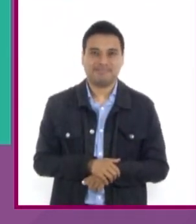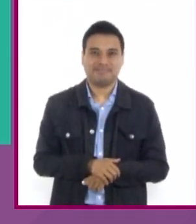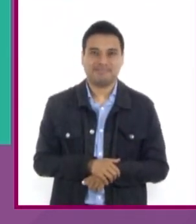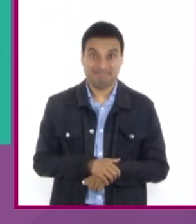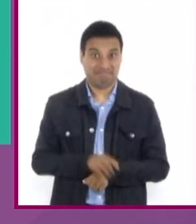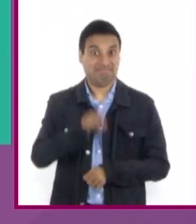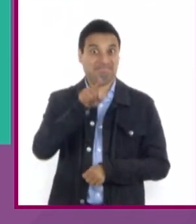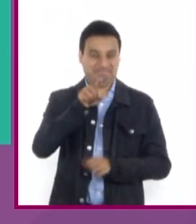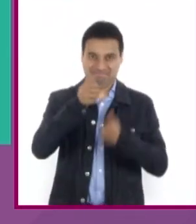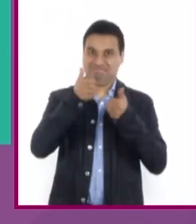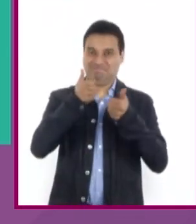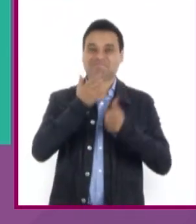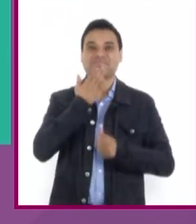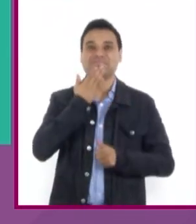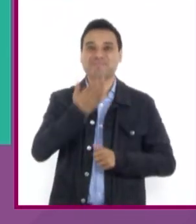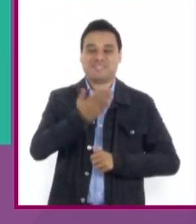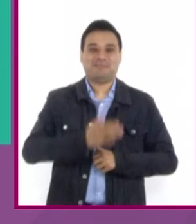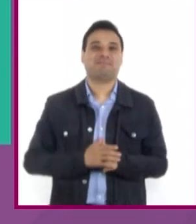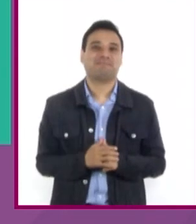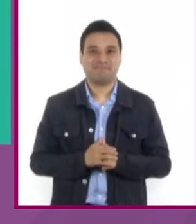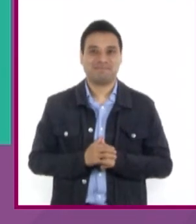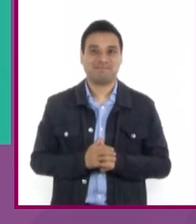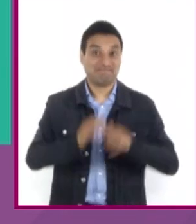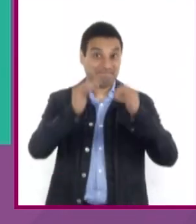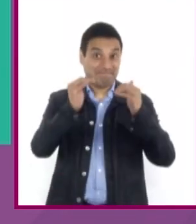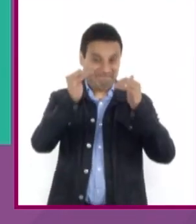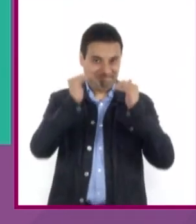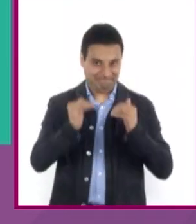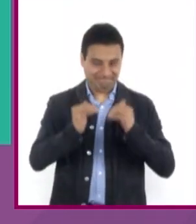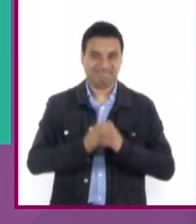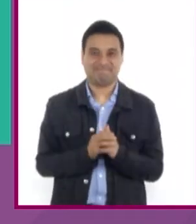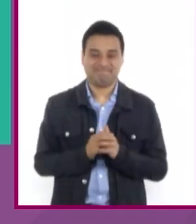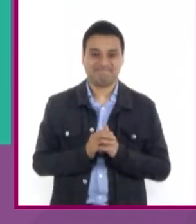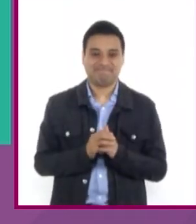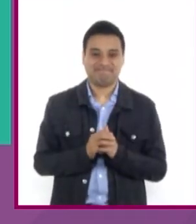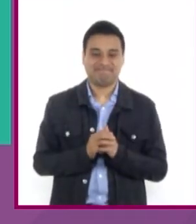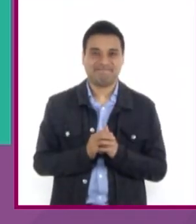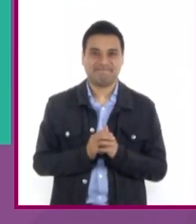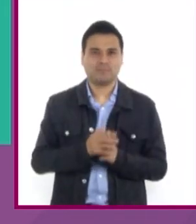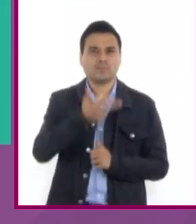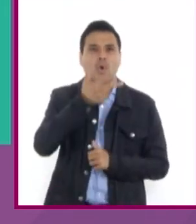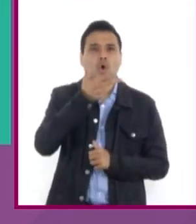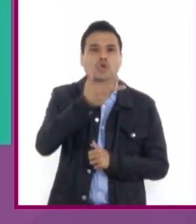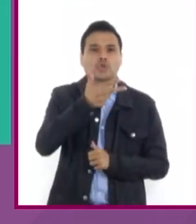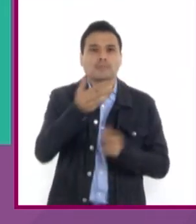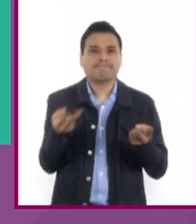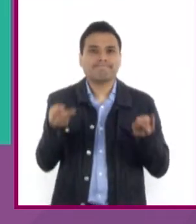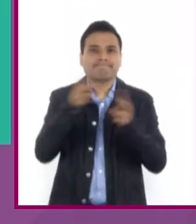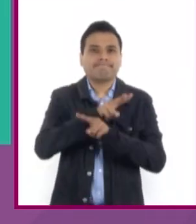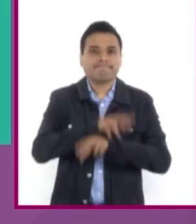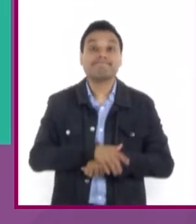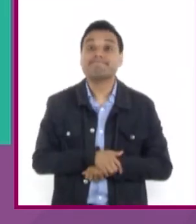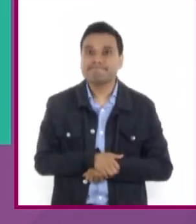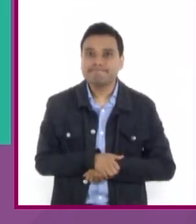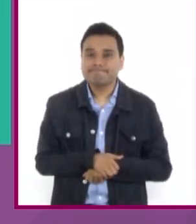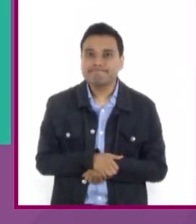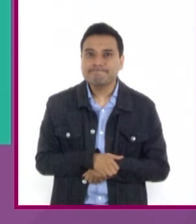Lo estás haciendo muy bien. Vamos por uno más. ¿Cuál es el recíproco de 8?